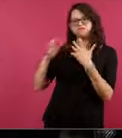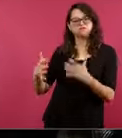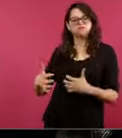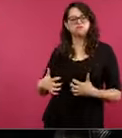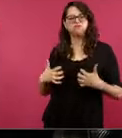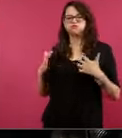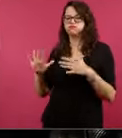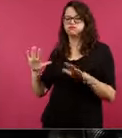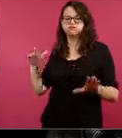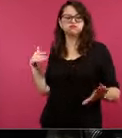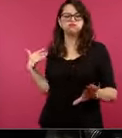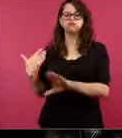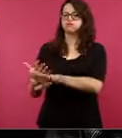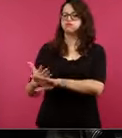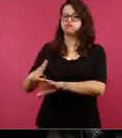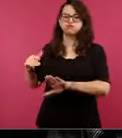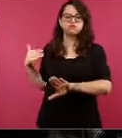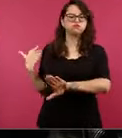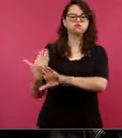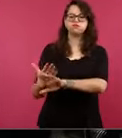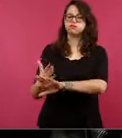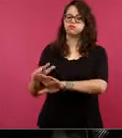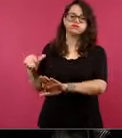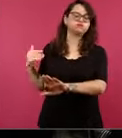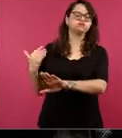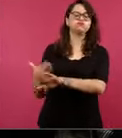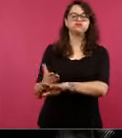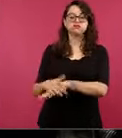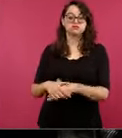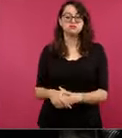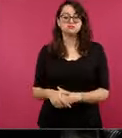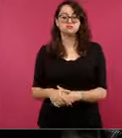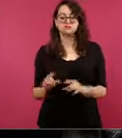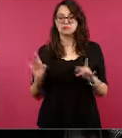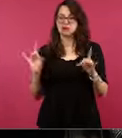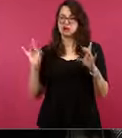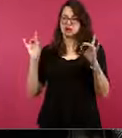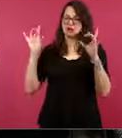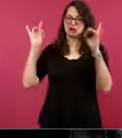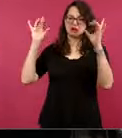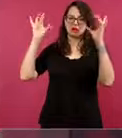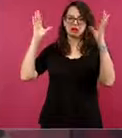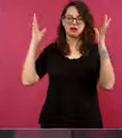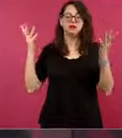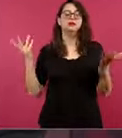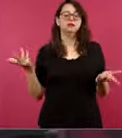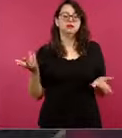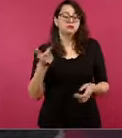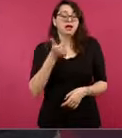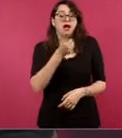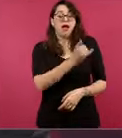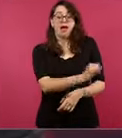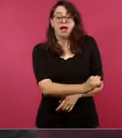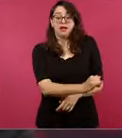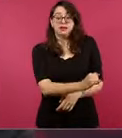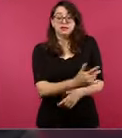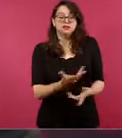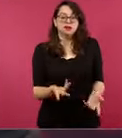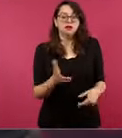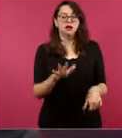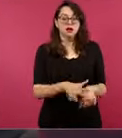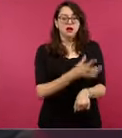y se oponen a la transformación, y por eso son los